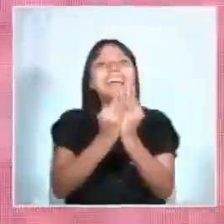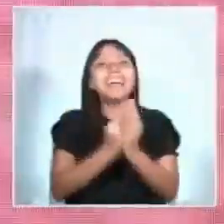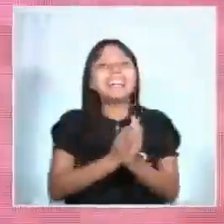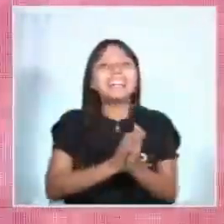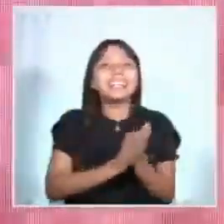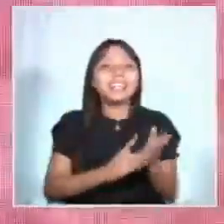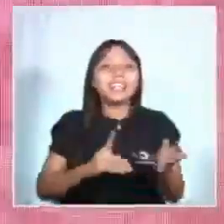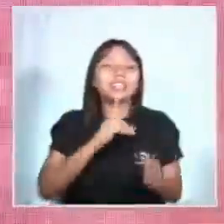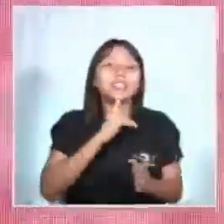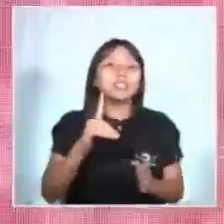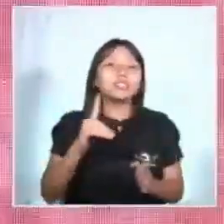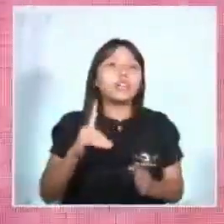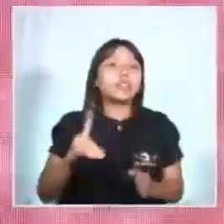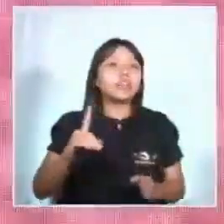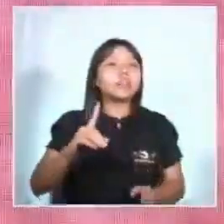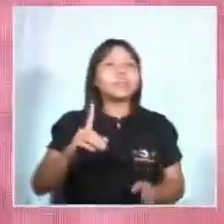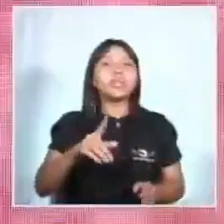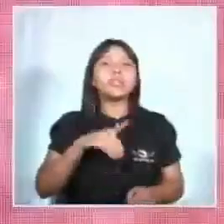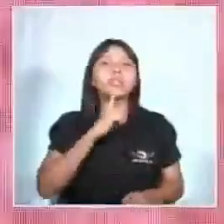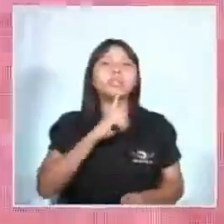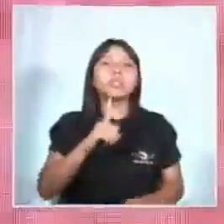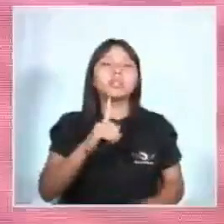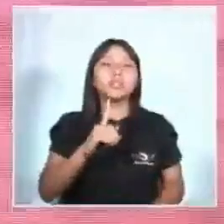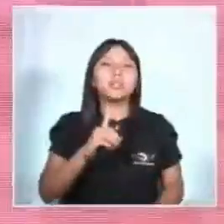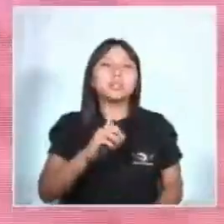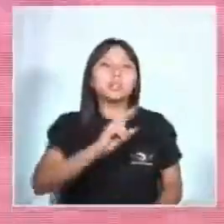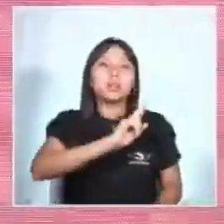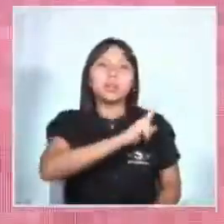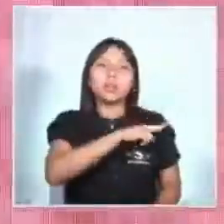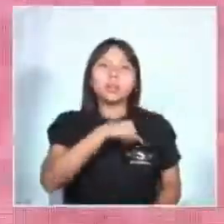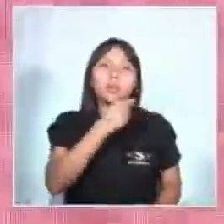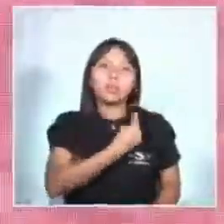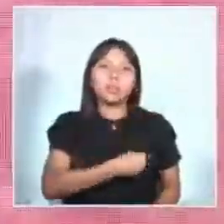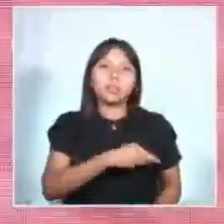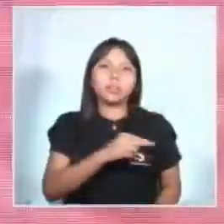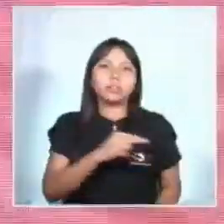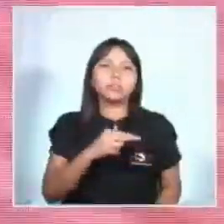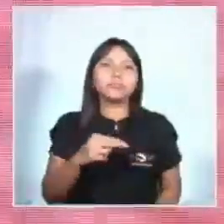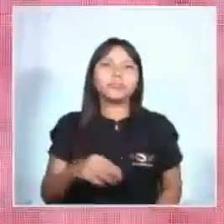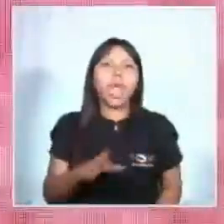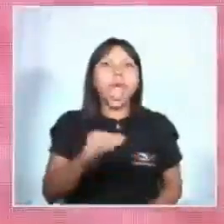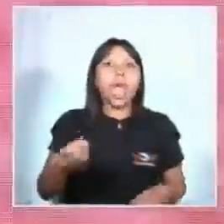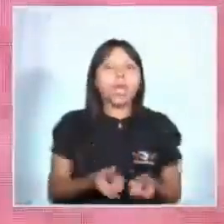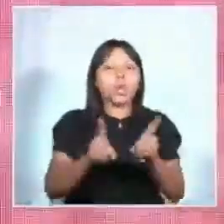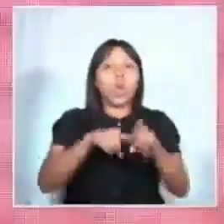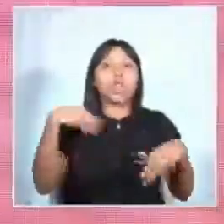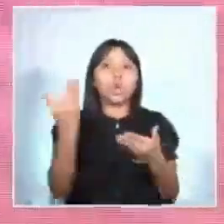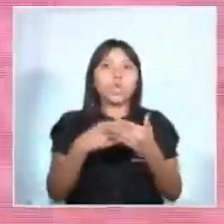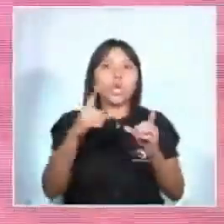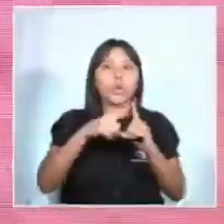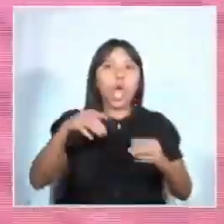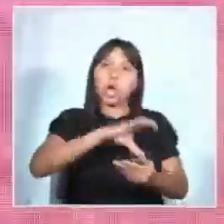Ellos son de trasfondo católico. Y yo pensé que iban a hacer sus cosas. Y cuando llego a Colombia me